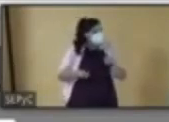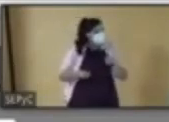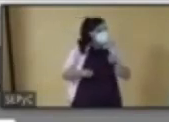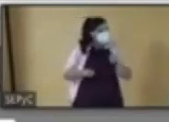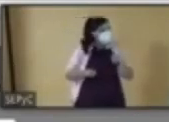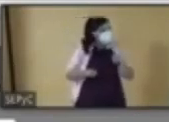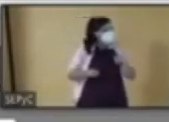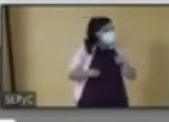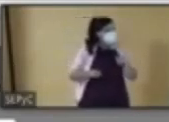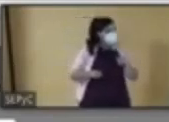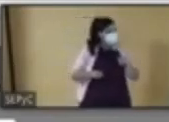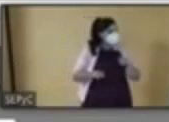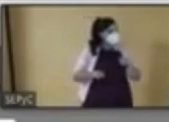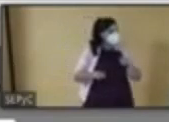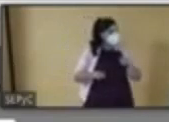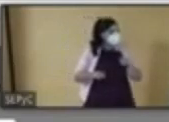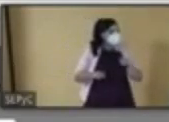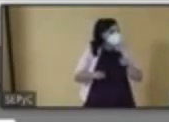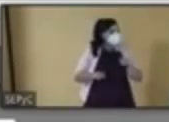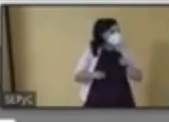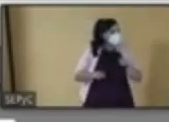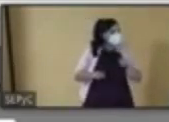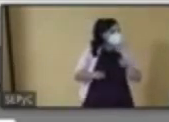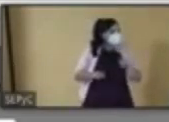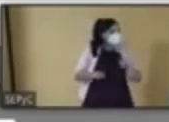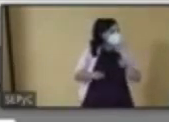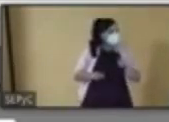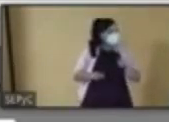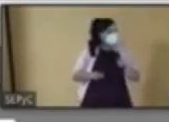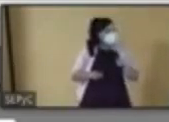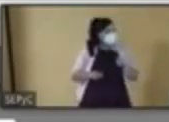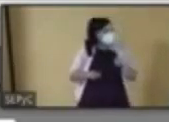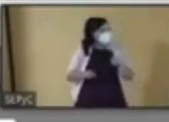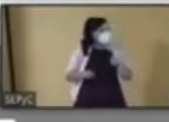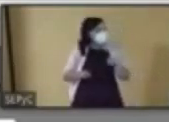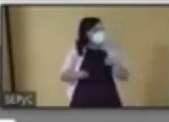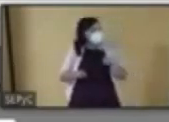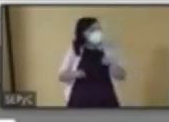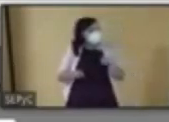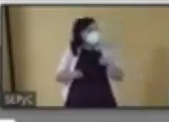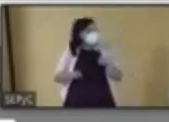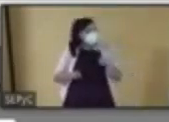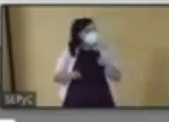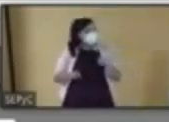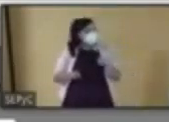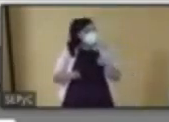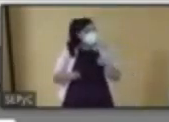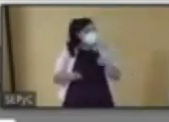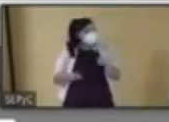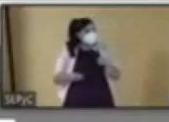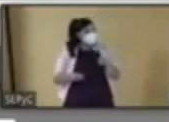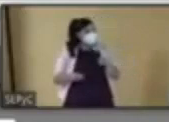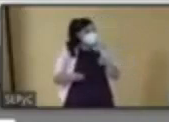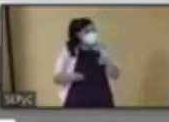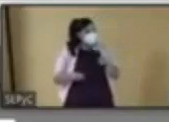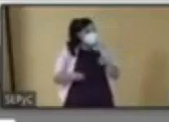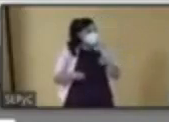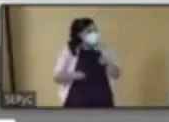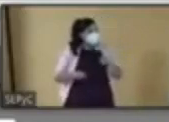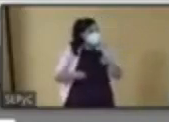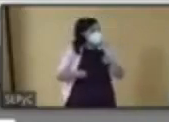dónde se encuentra registrado, en este caso si es en México, y especificar la entidad federativa en la cual se encuentra registrado el